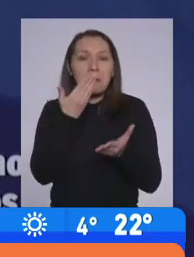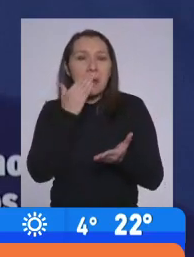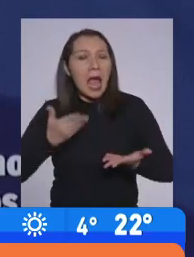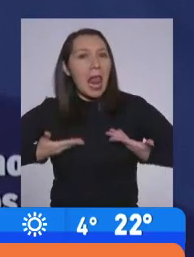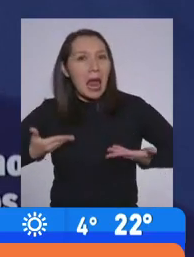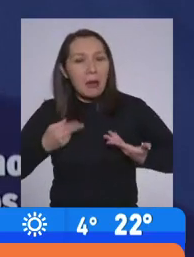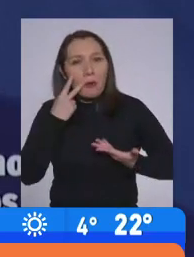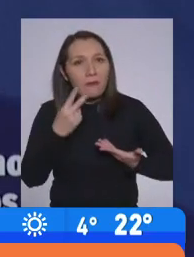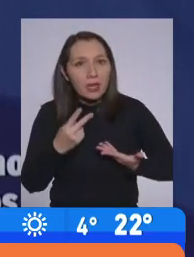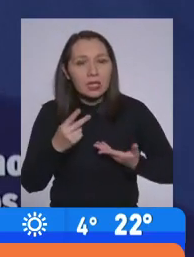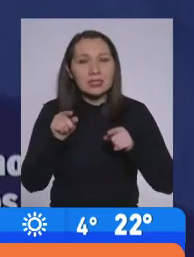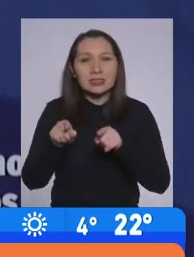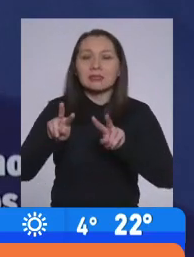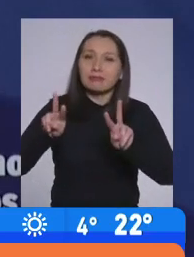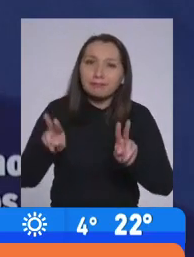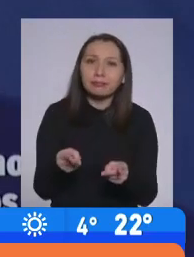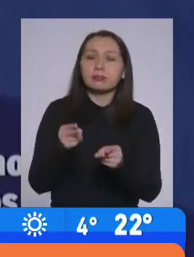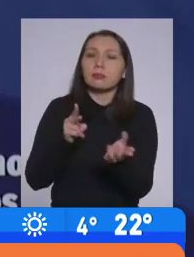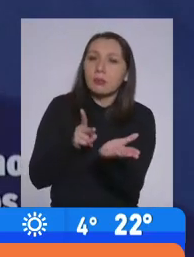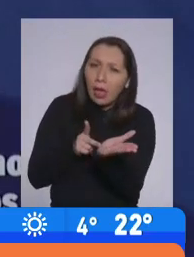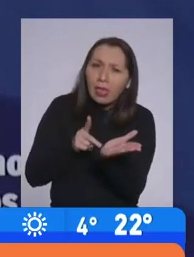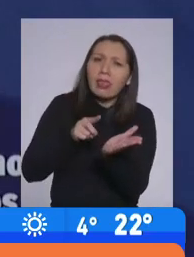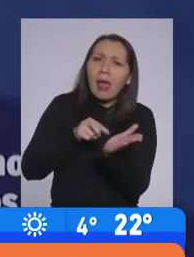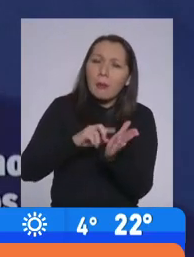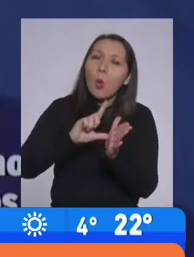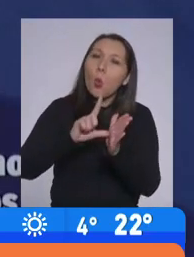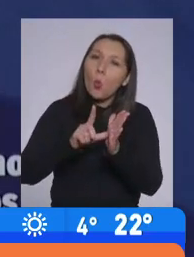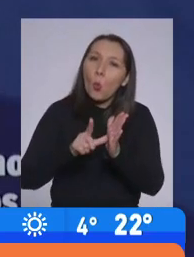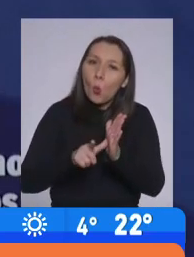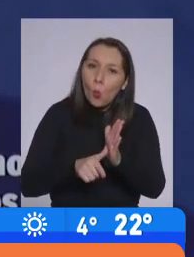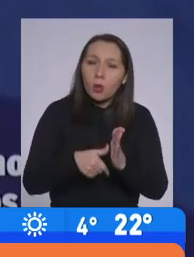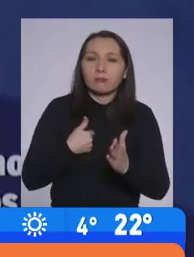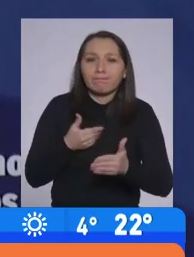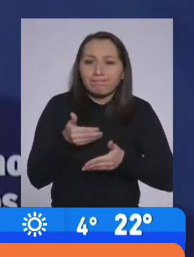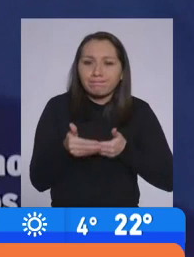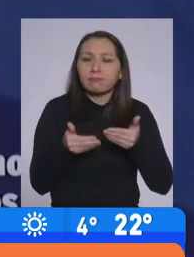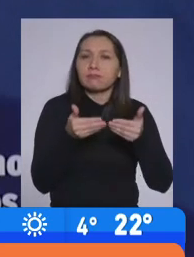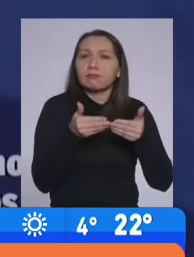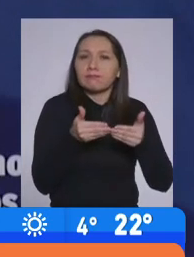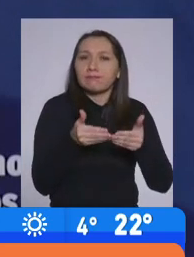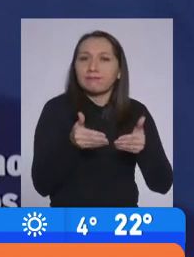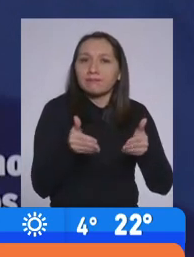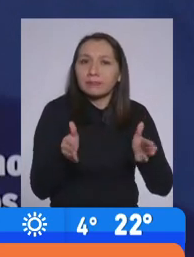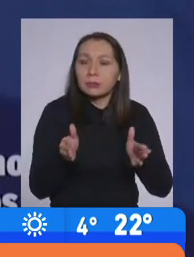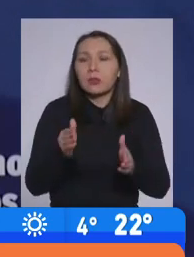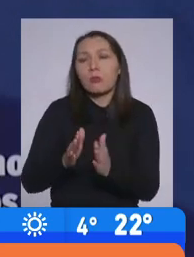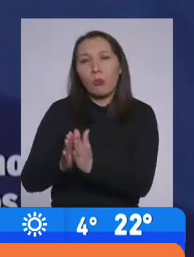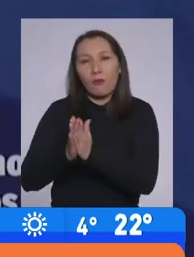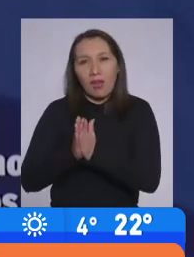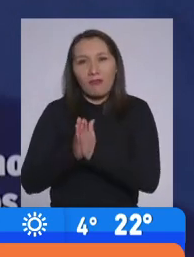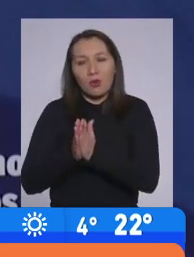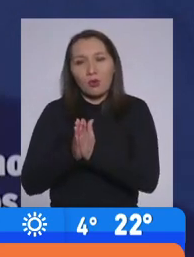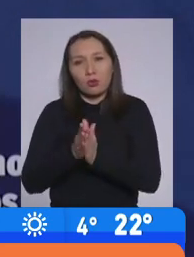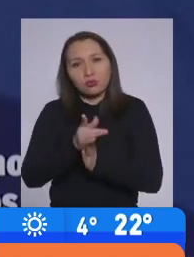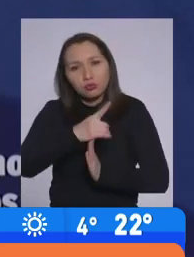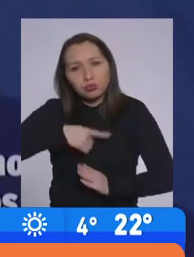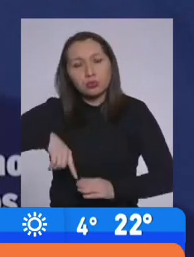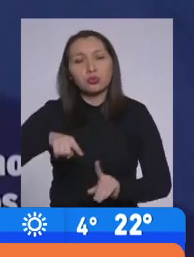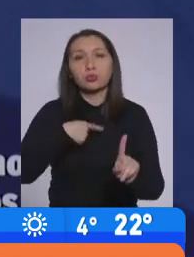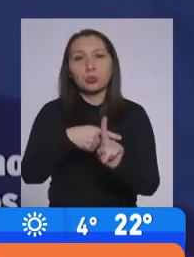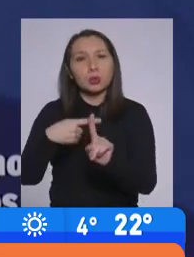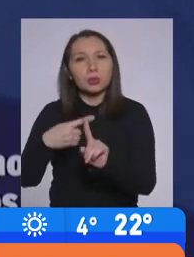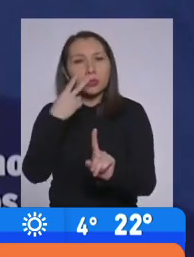viendo que es un paso lento que estamos dando por favor actuemos con